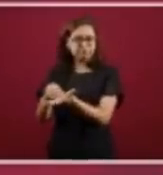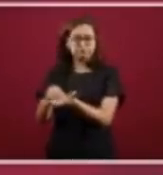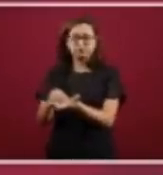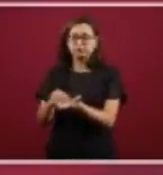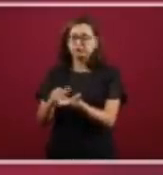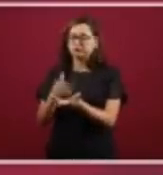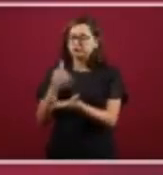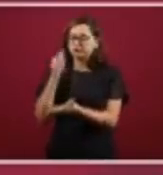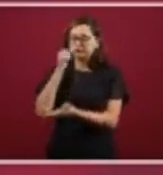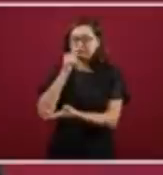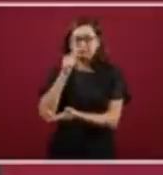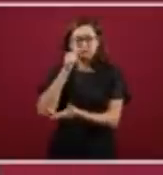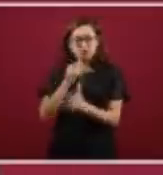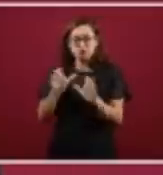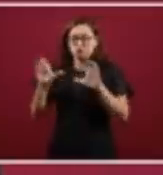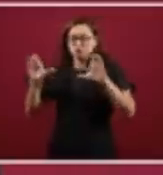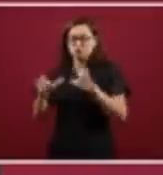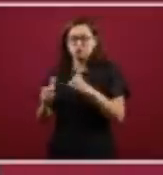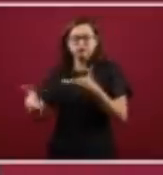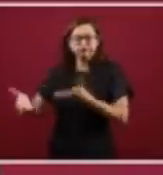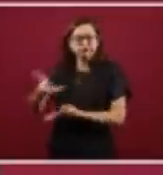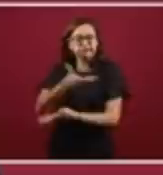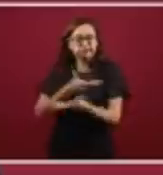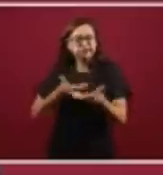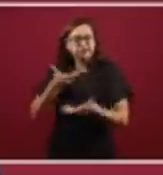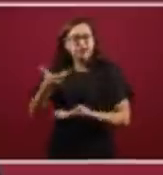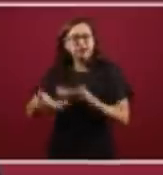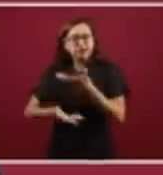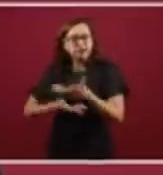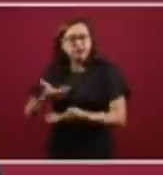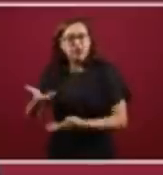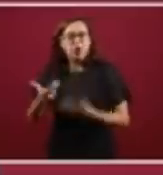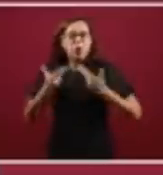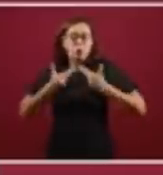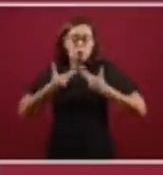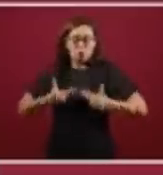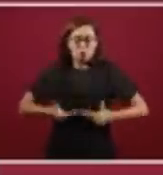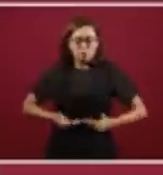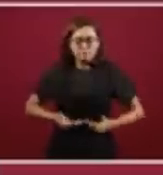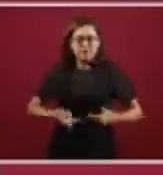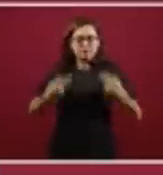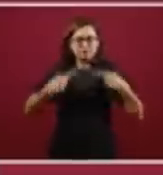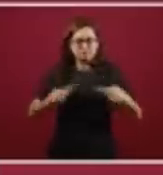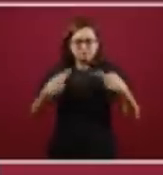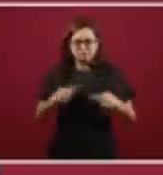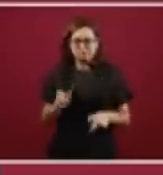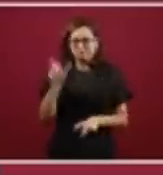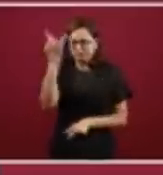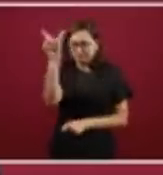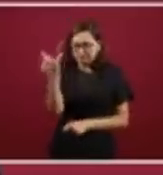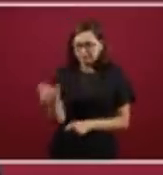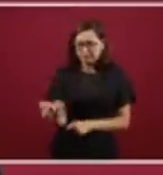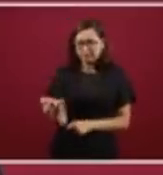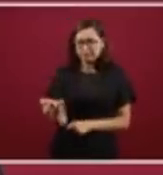servicio a la comunidad. El ser humano, la persona,